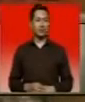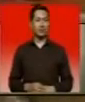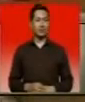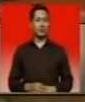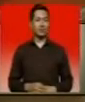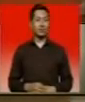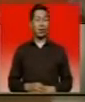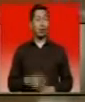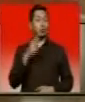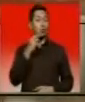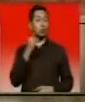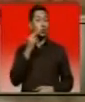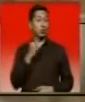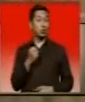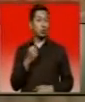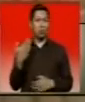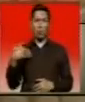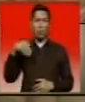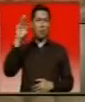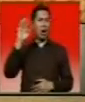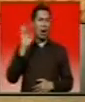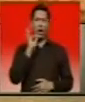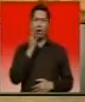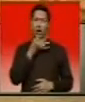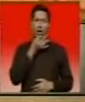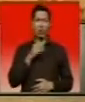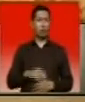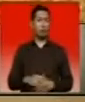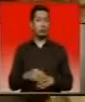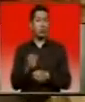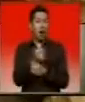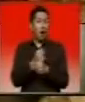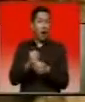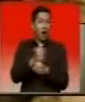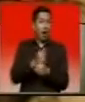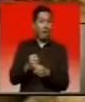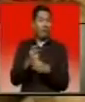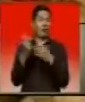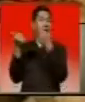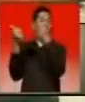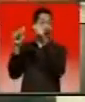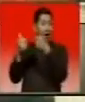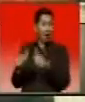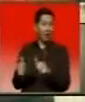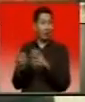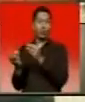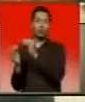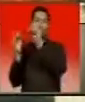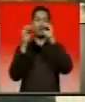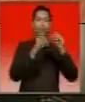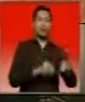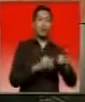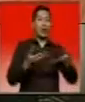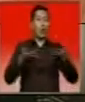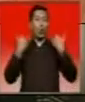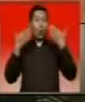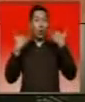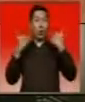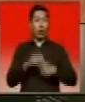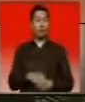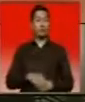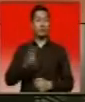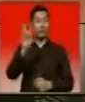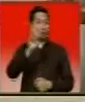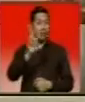Los dulces más deliciosos de Manabí, el café y también sus artesanías llegaron a Guayaquil para quedarse todo el fin de